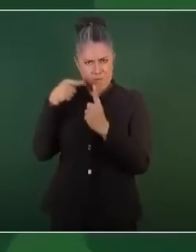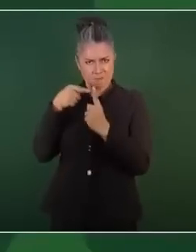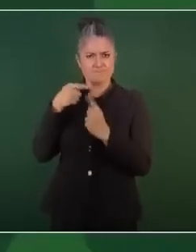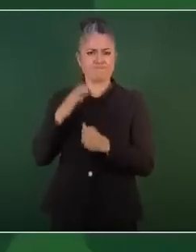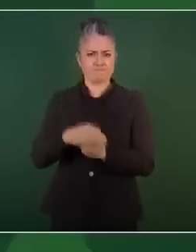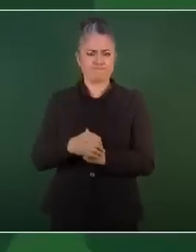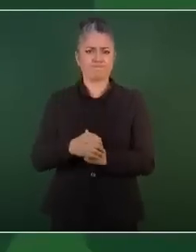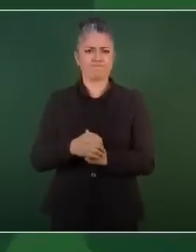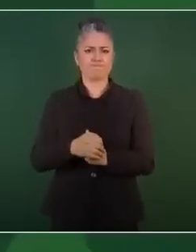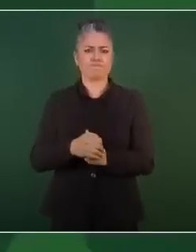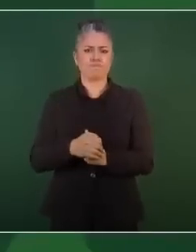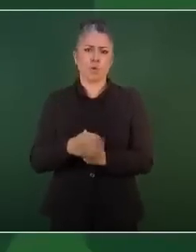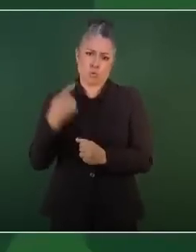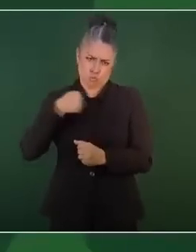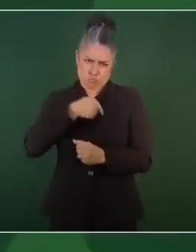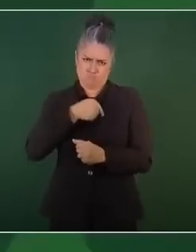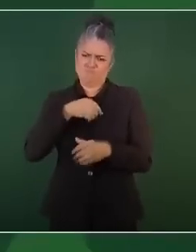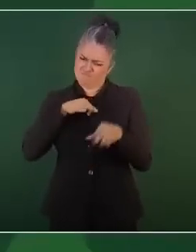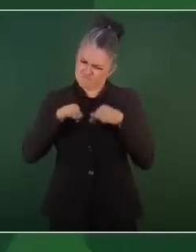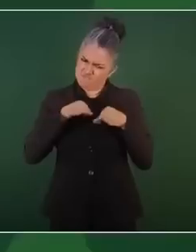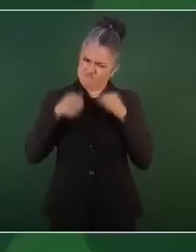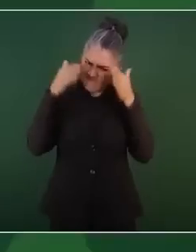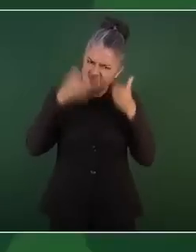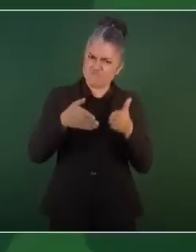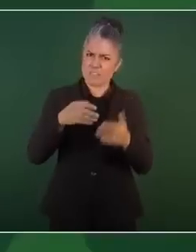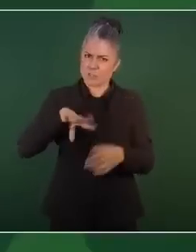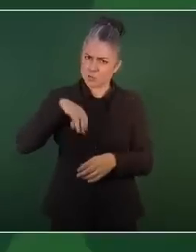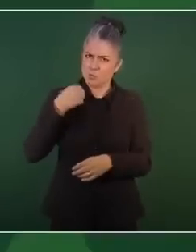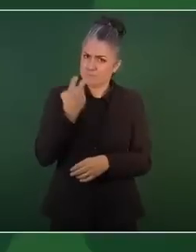y estamos trabajando en eso.